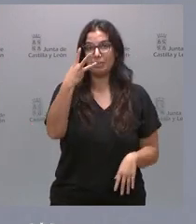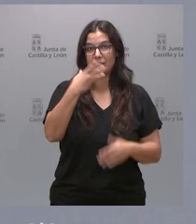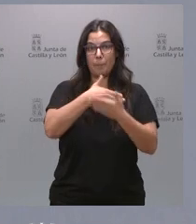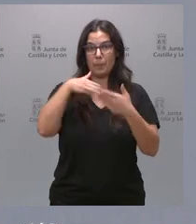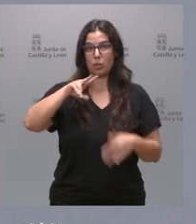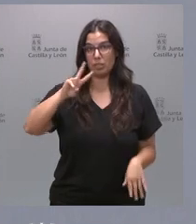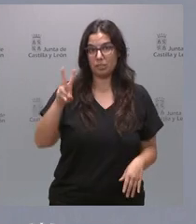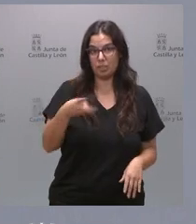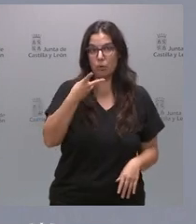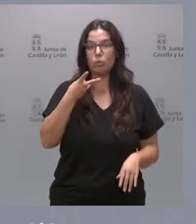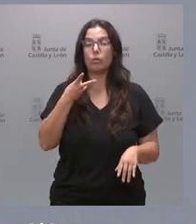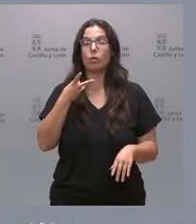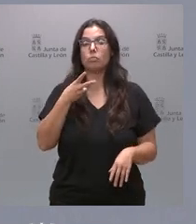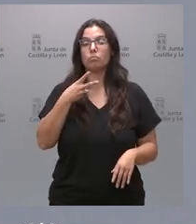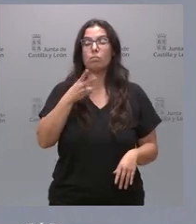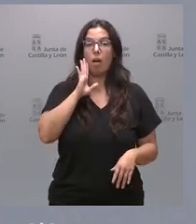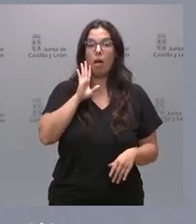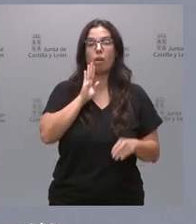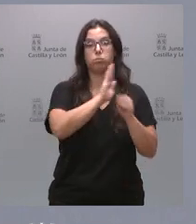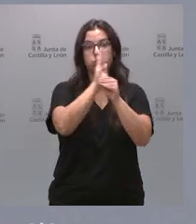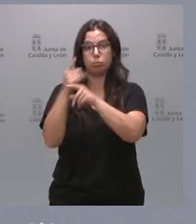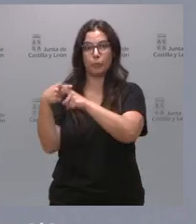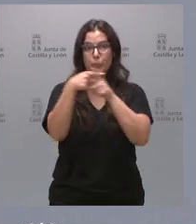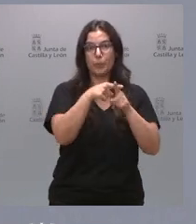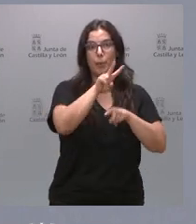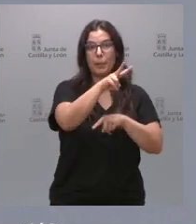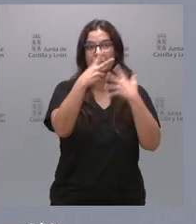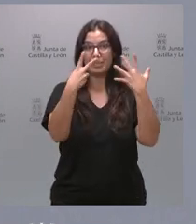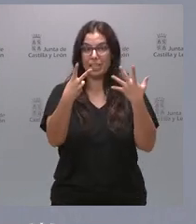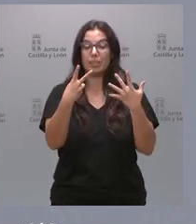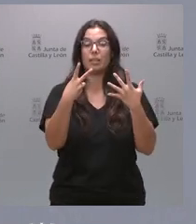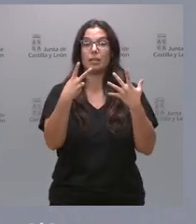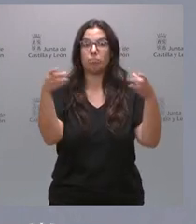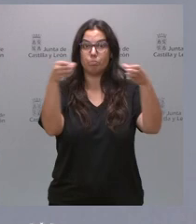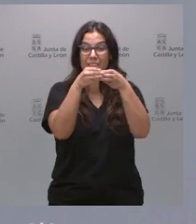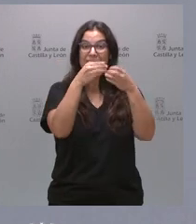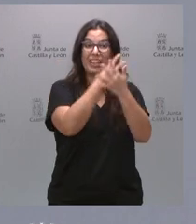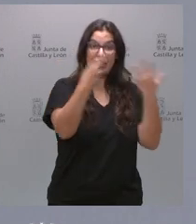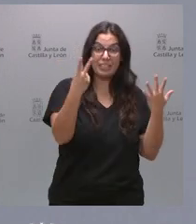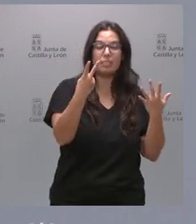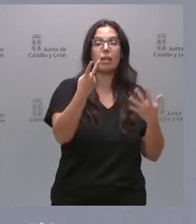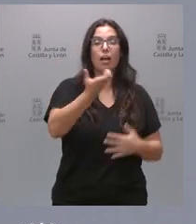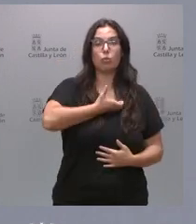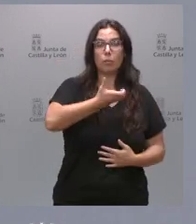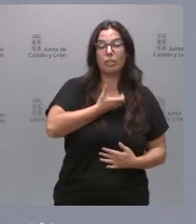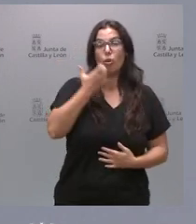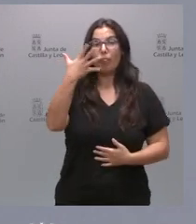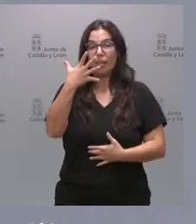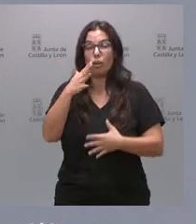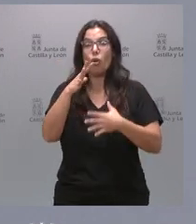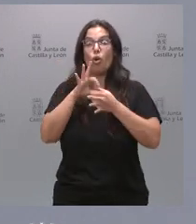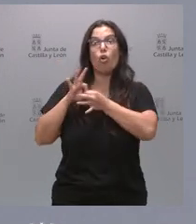que se destina como digo a 27 entidades locales de las cuales 17 es un ayuntamientos cinco son consorcios de